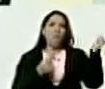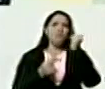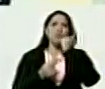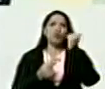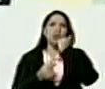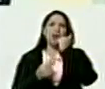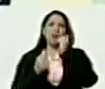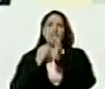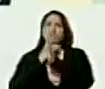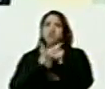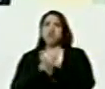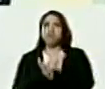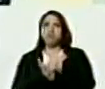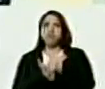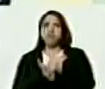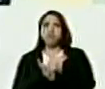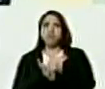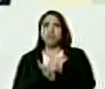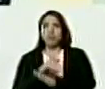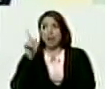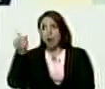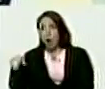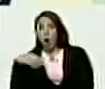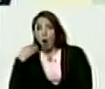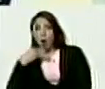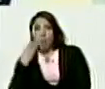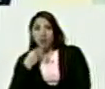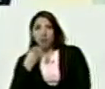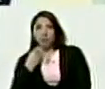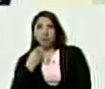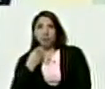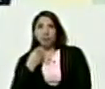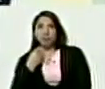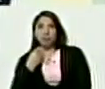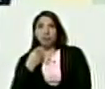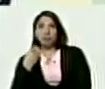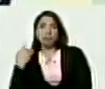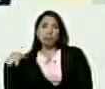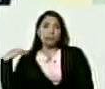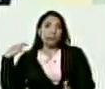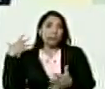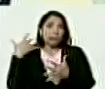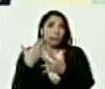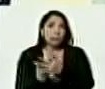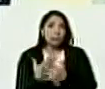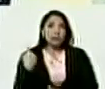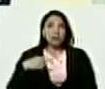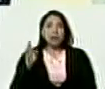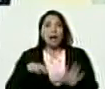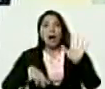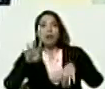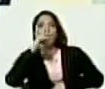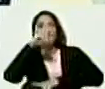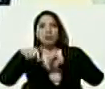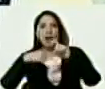sexualmente de este menor de edad desde que tenía 14 años.